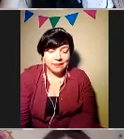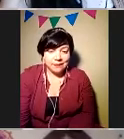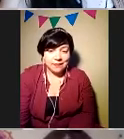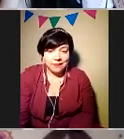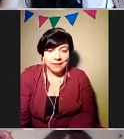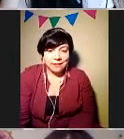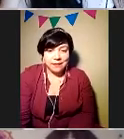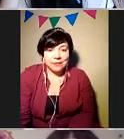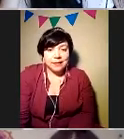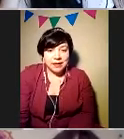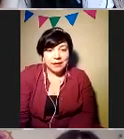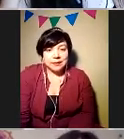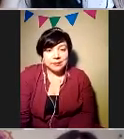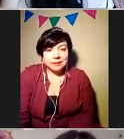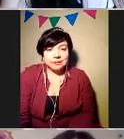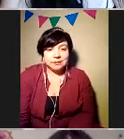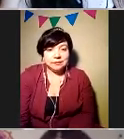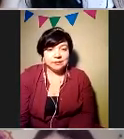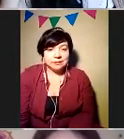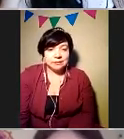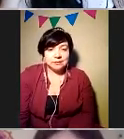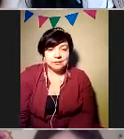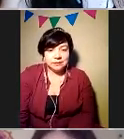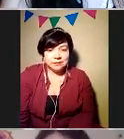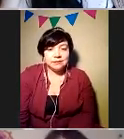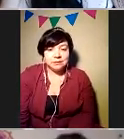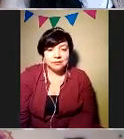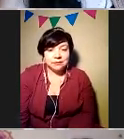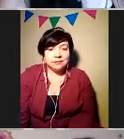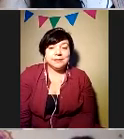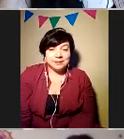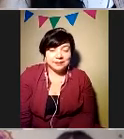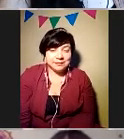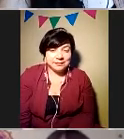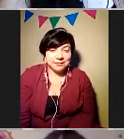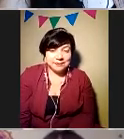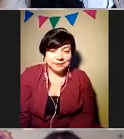En producción, sí, todo está coludido. Este tema